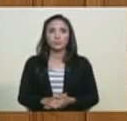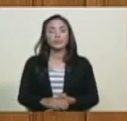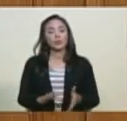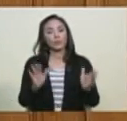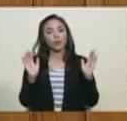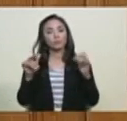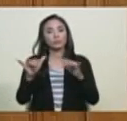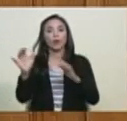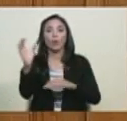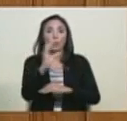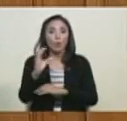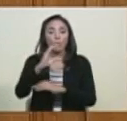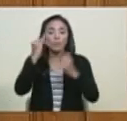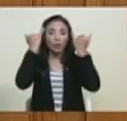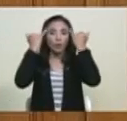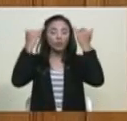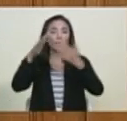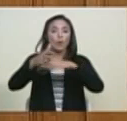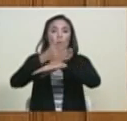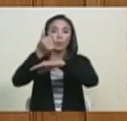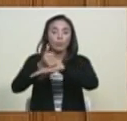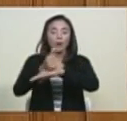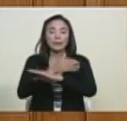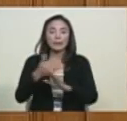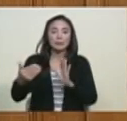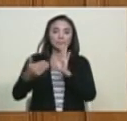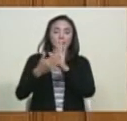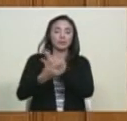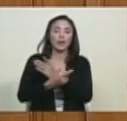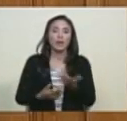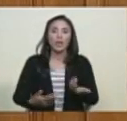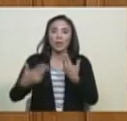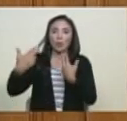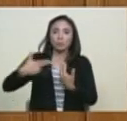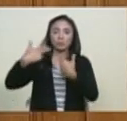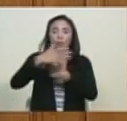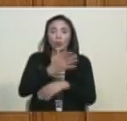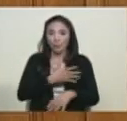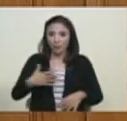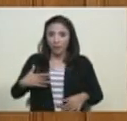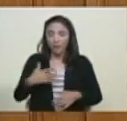del presidente de Venezuela. Son los que desprestigian a Colombia.